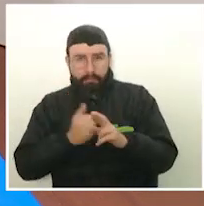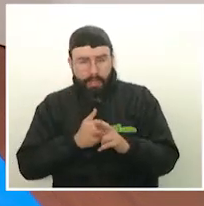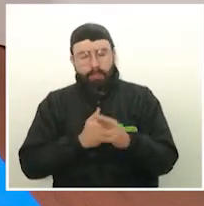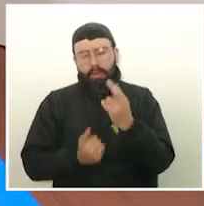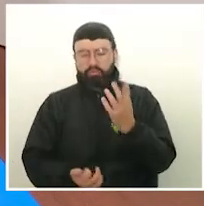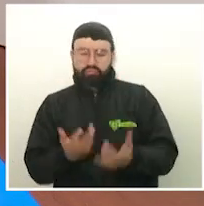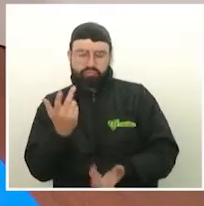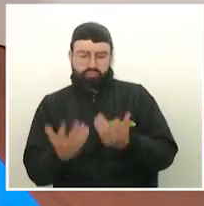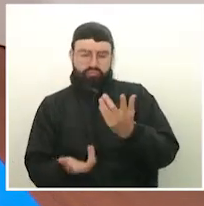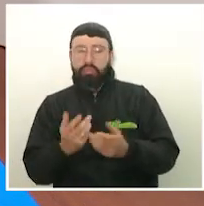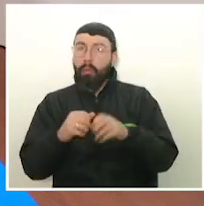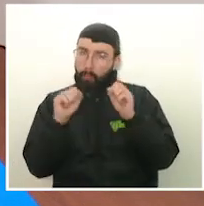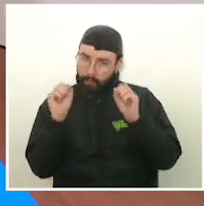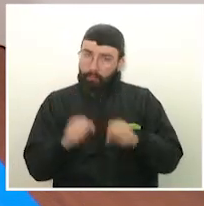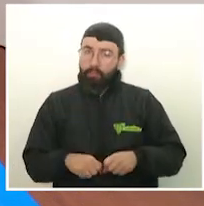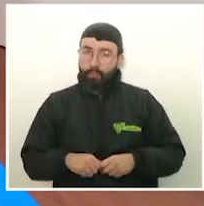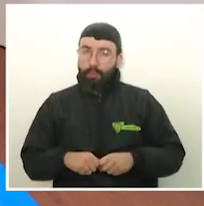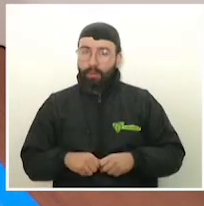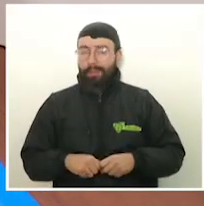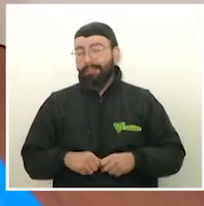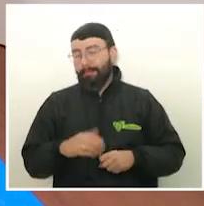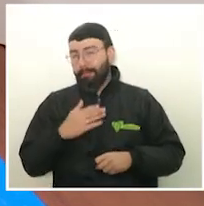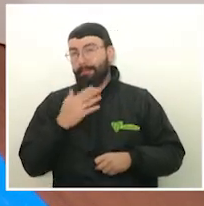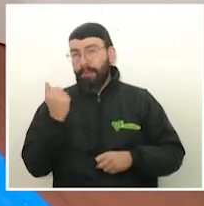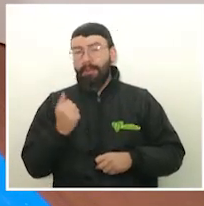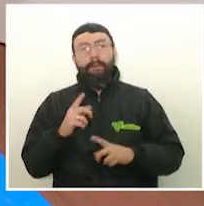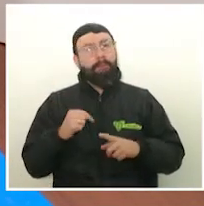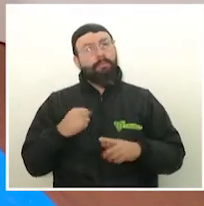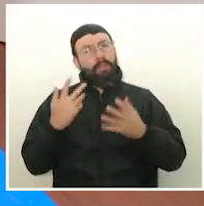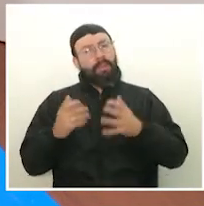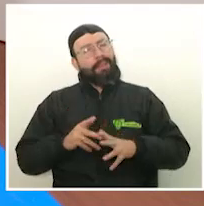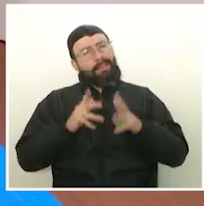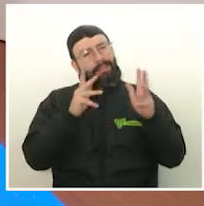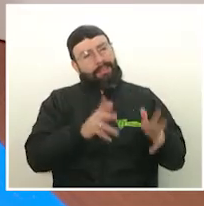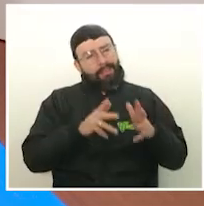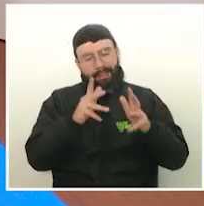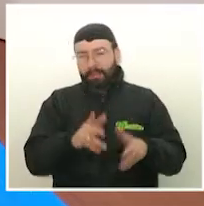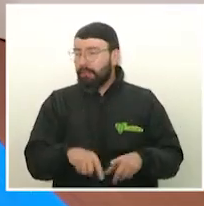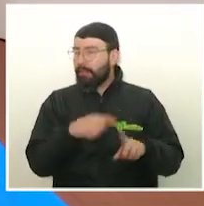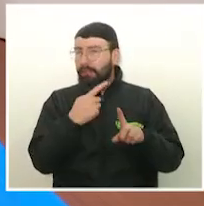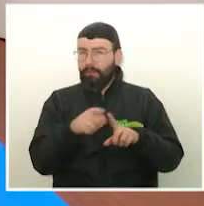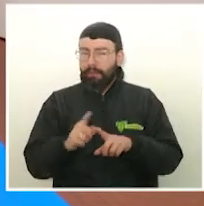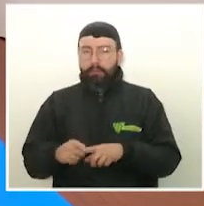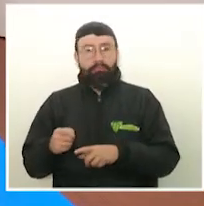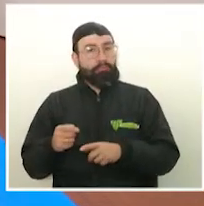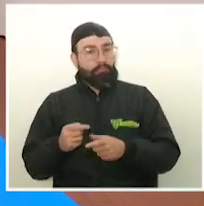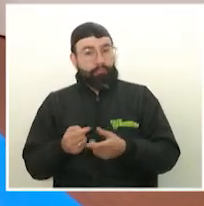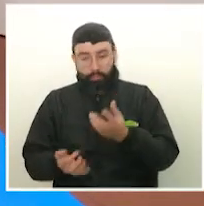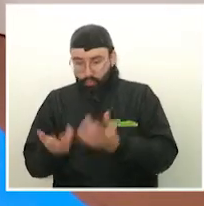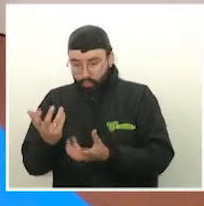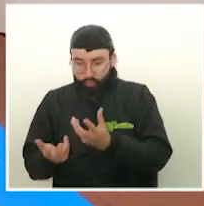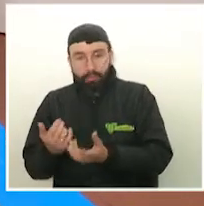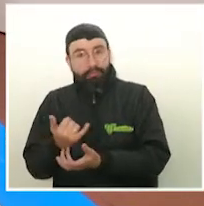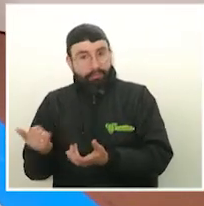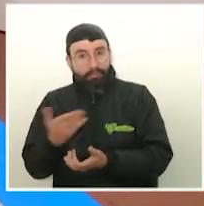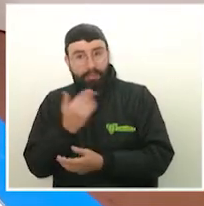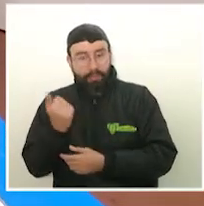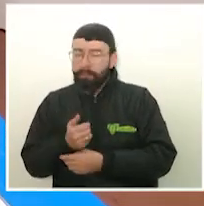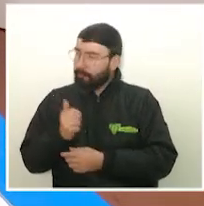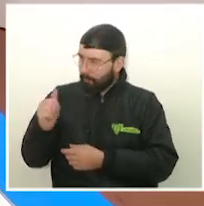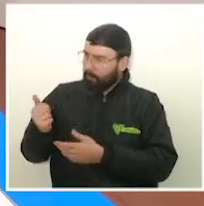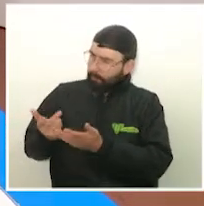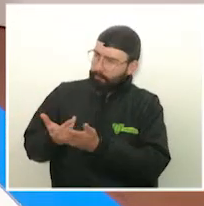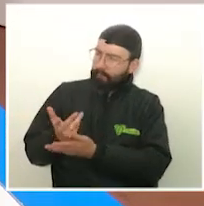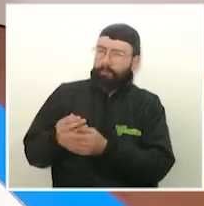mismos esos alimentos. Y queremos enseñarles constantemente diferentes recetas, y qué más que tú le envíes ese mensaje a